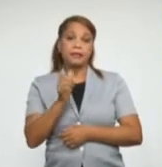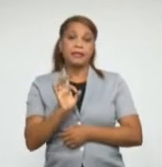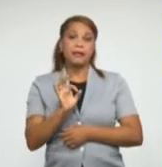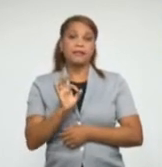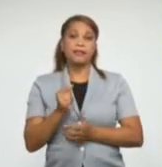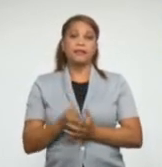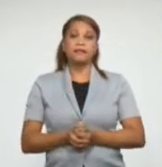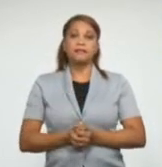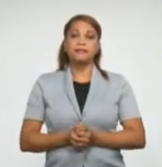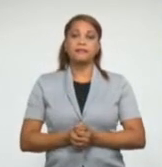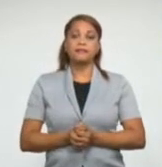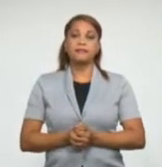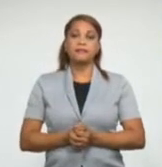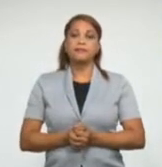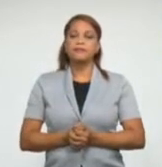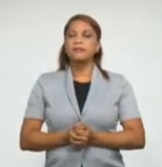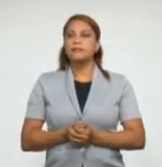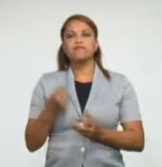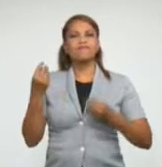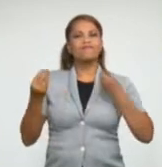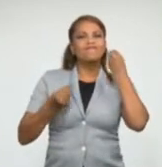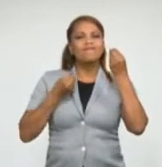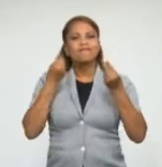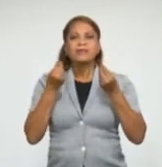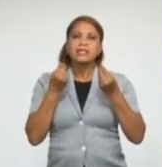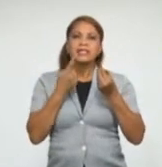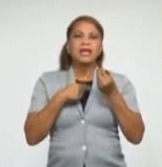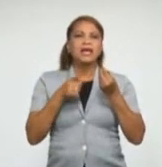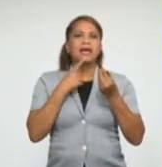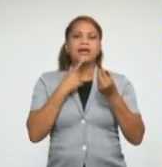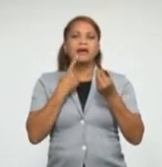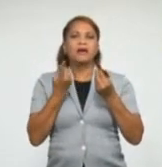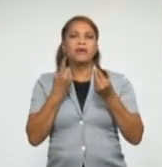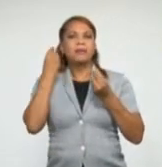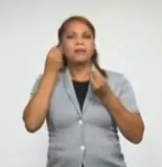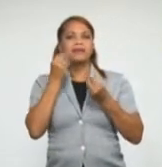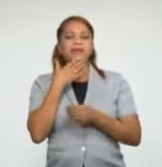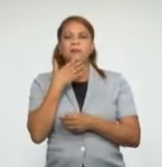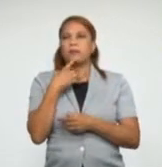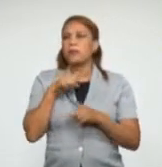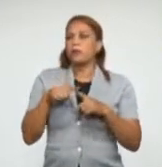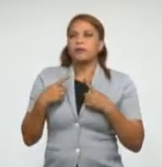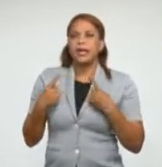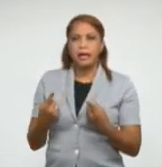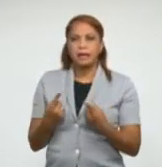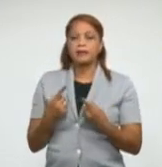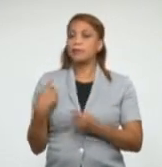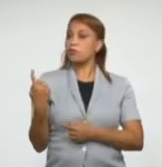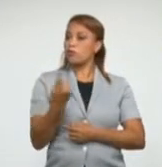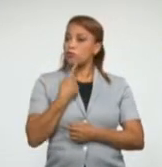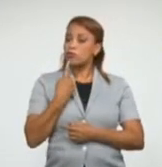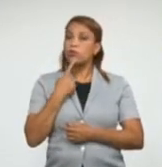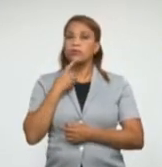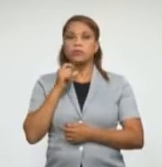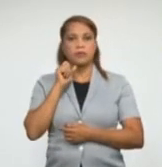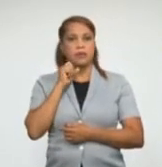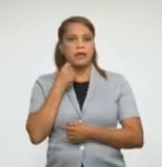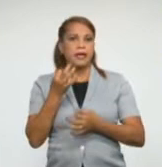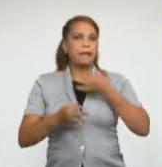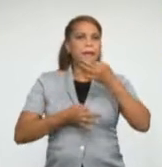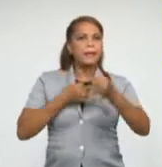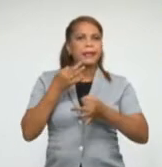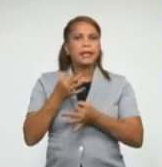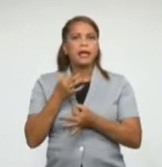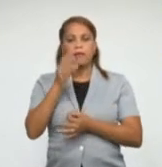estimadísimo Taladrid, pudiera dejar una respuesta muy abierta. Pero las conclusiones tenemos que darlas nosotros como sanitarios. Realmente eso es